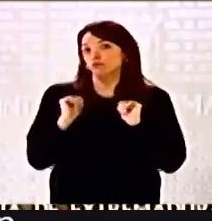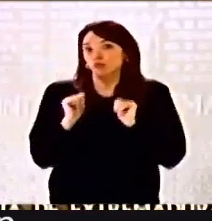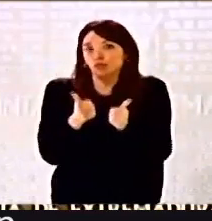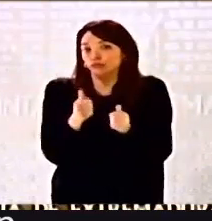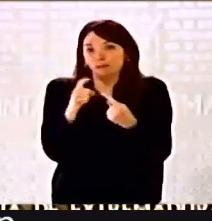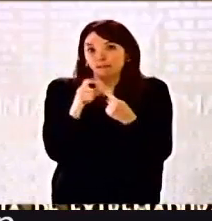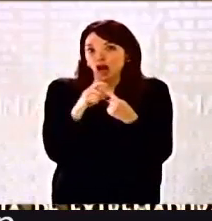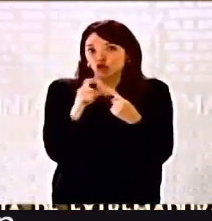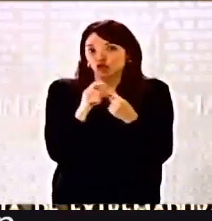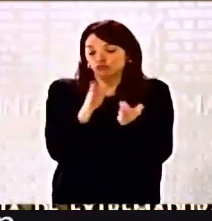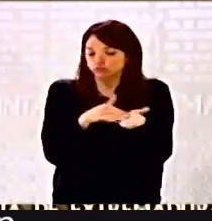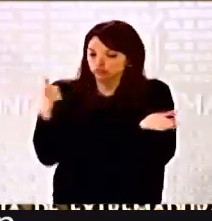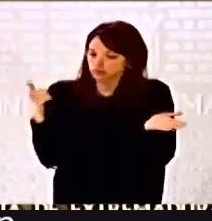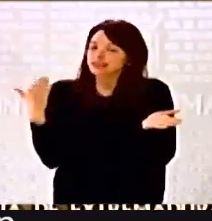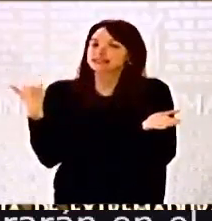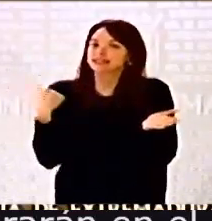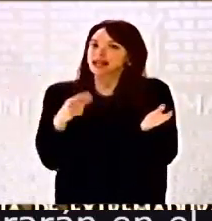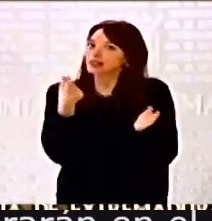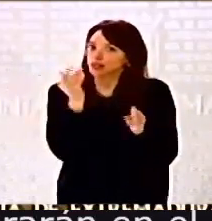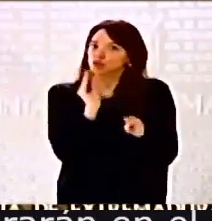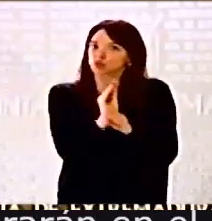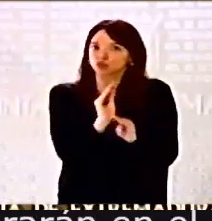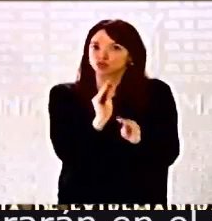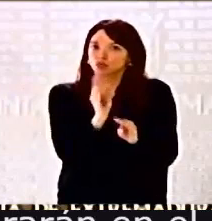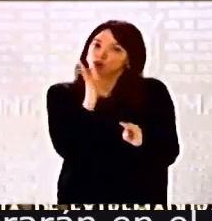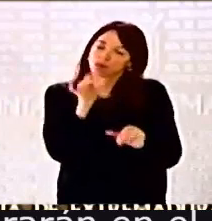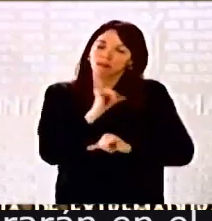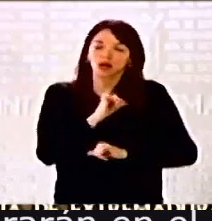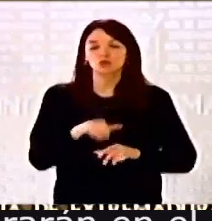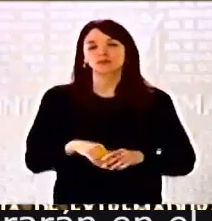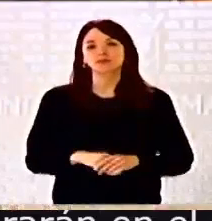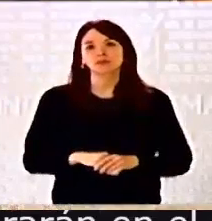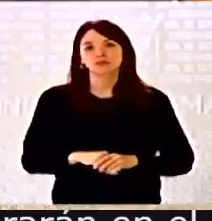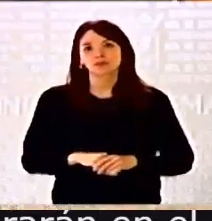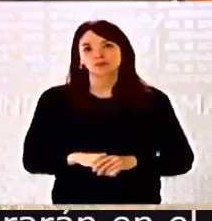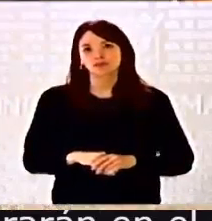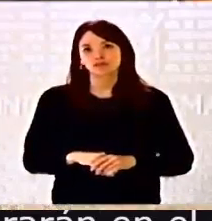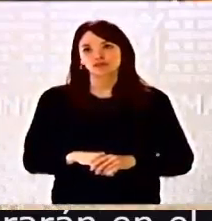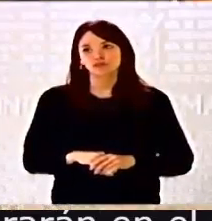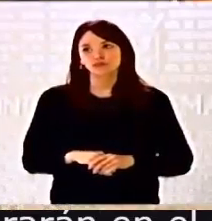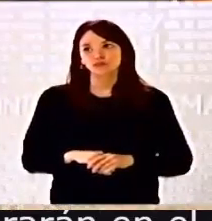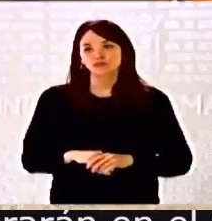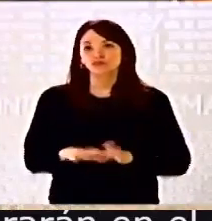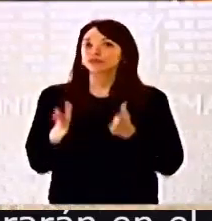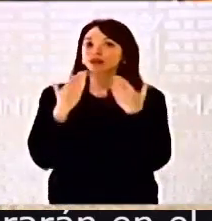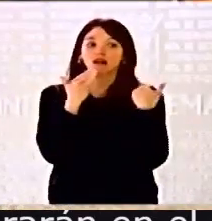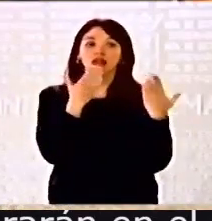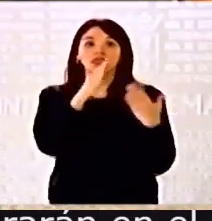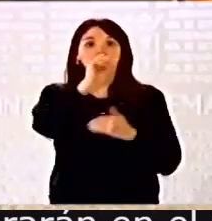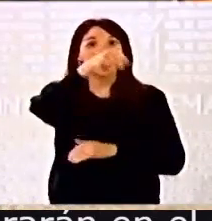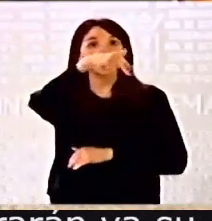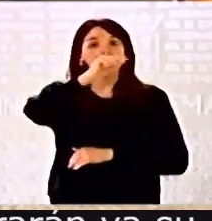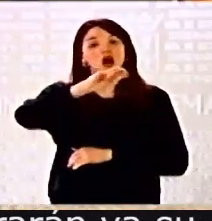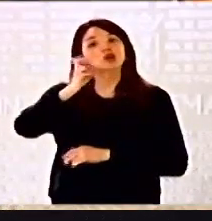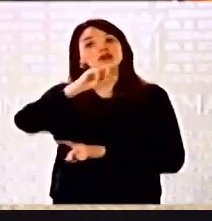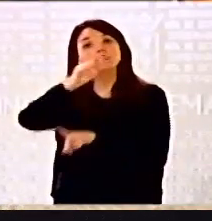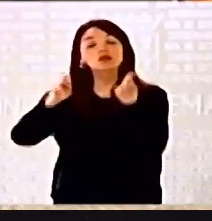mayo, cobran ya su prestación por desempleo. Muchas gracias, Ana. ¿Alguna pregunta